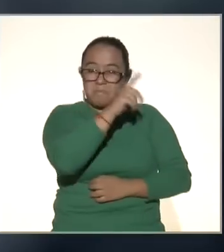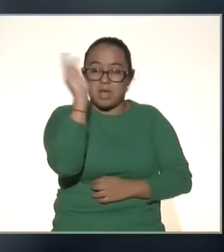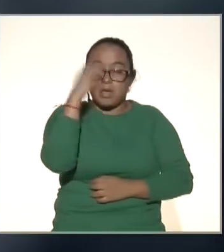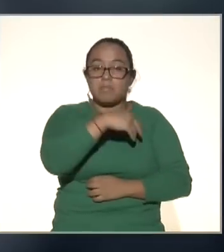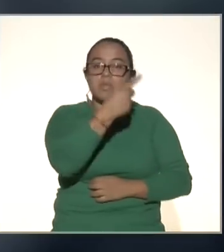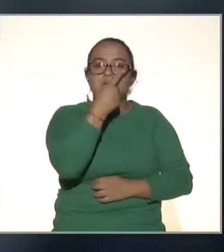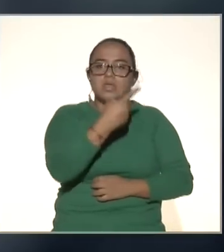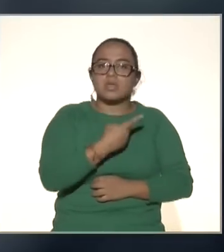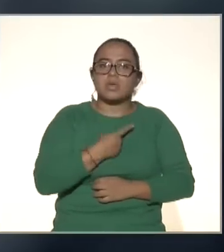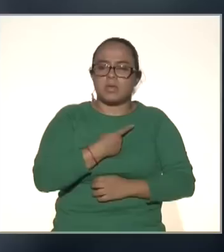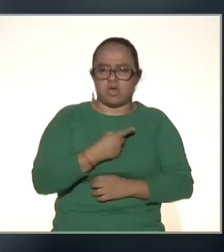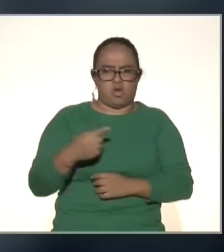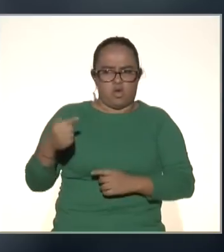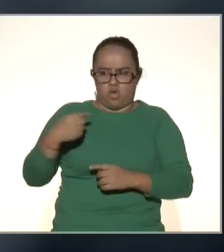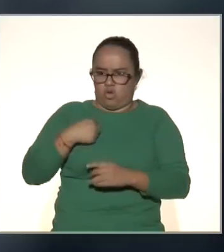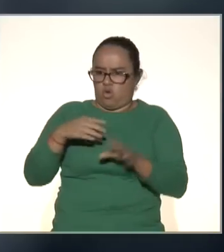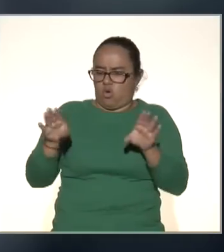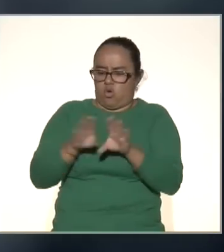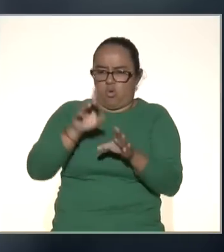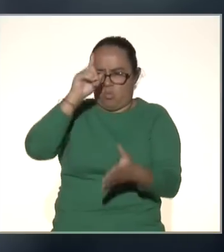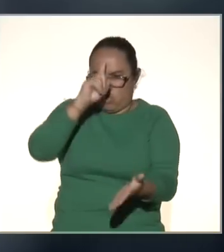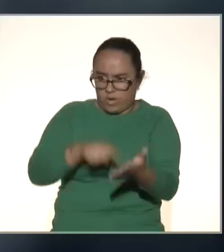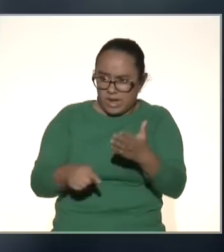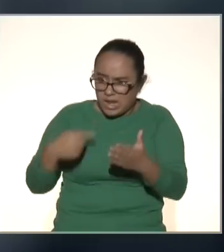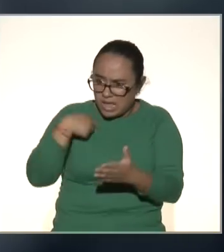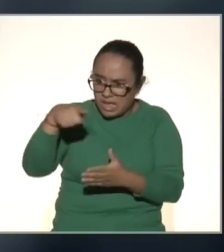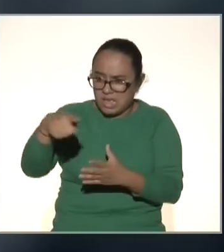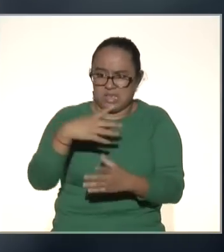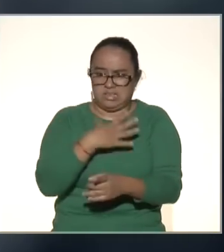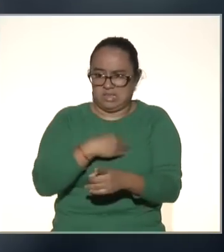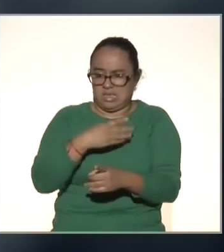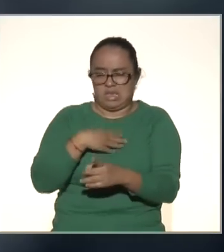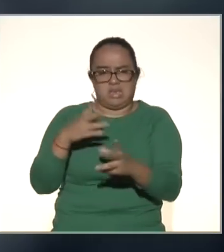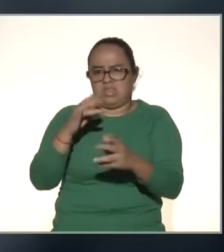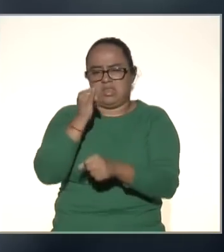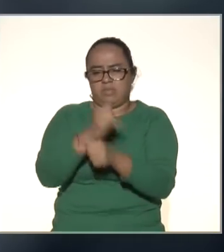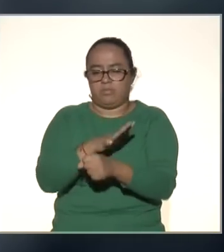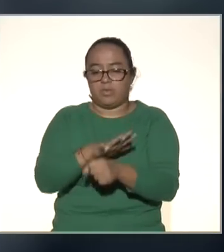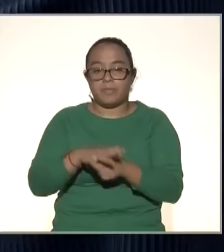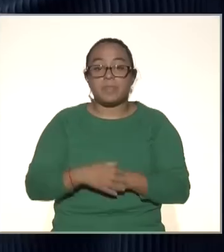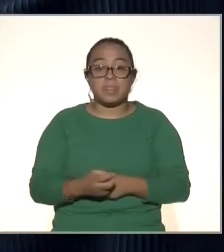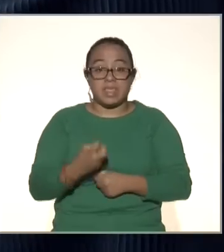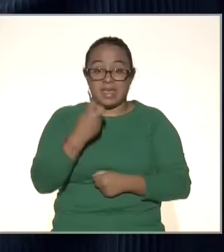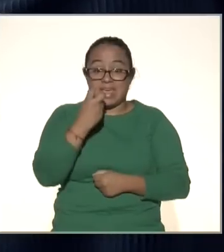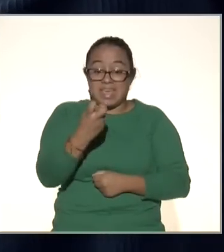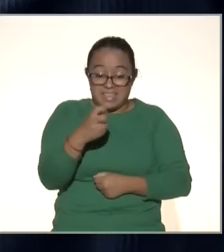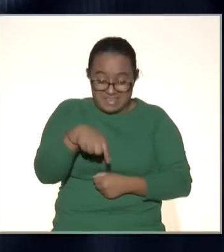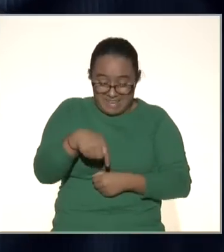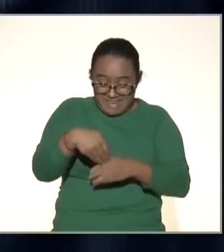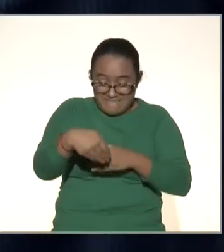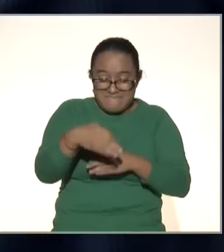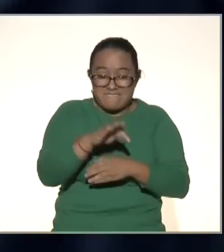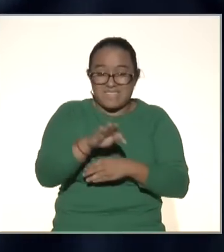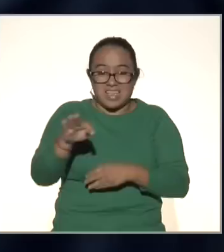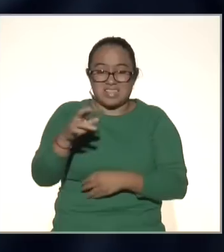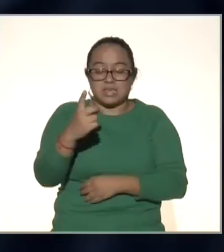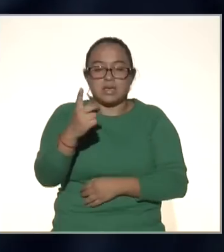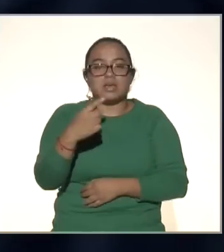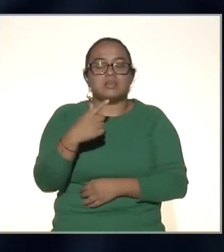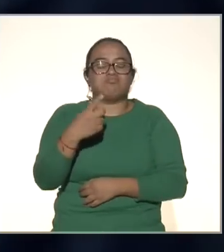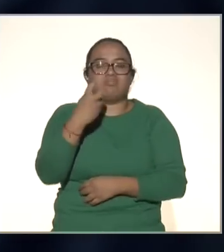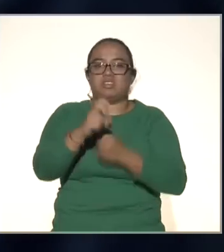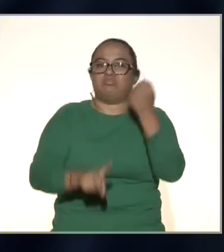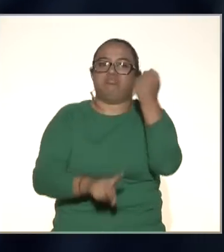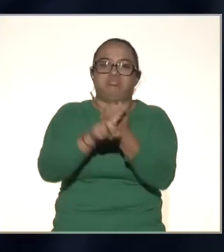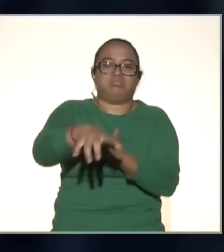me dijo que primero muerto que confeso. Justo estas fechas decembrinas detonaron este problema porque yo llegaba a visitar